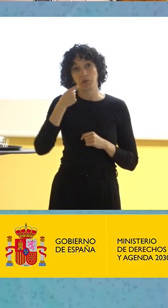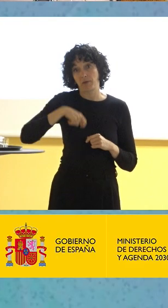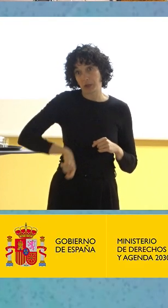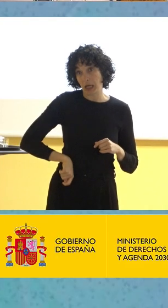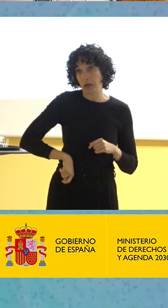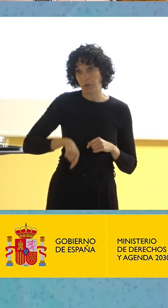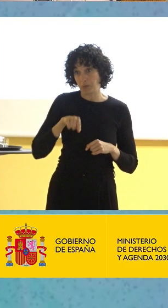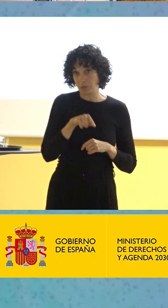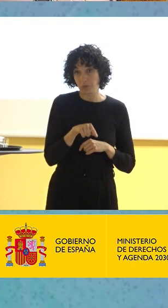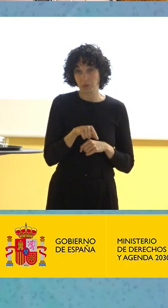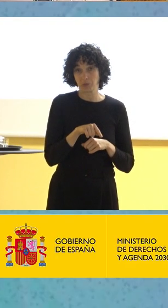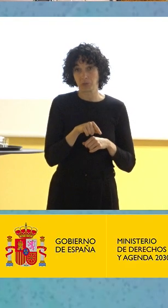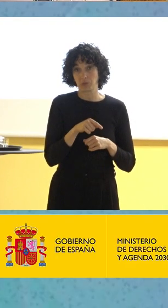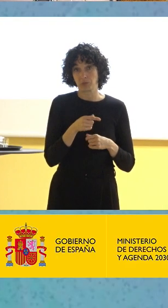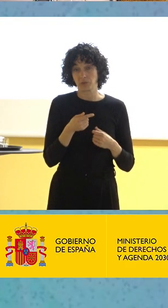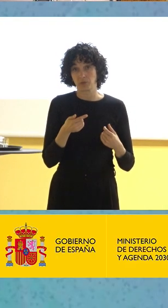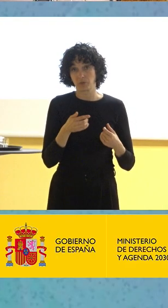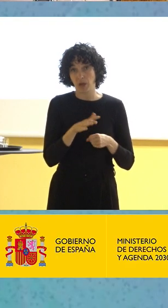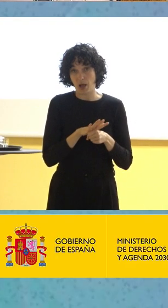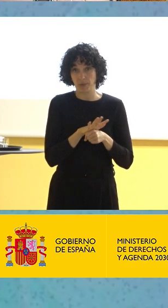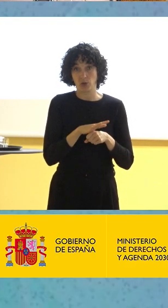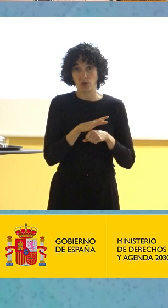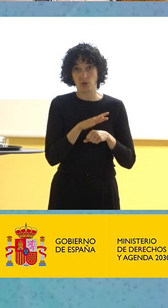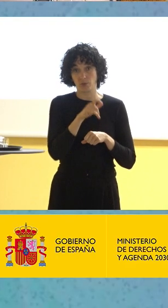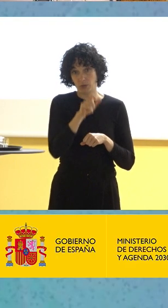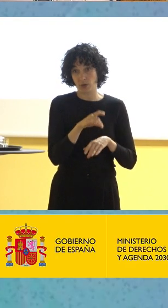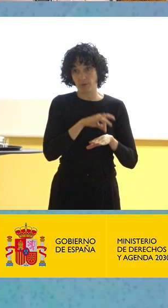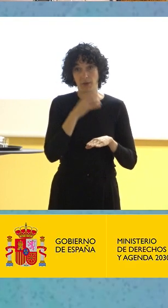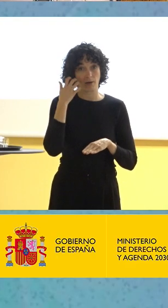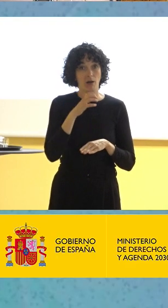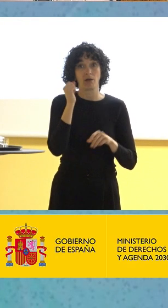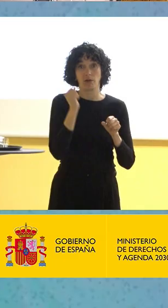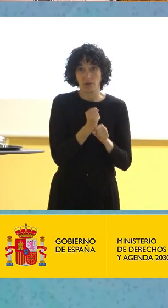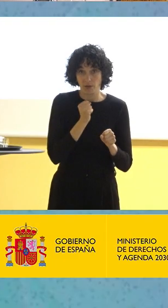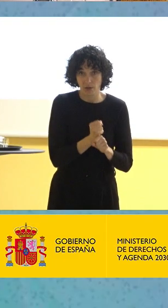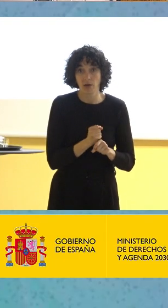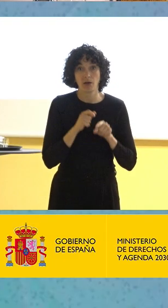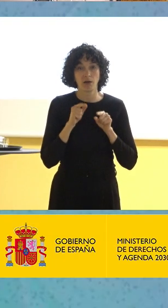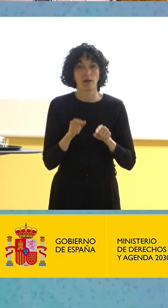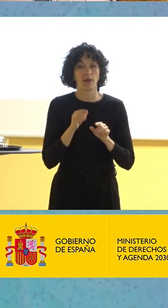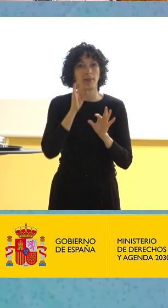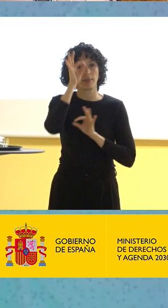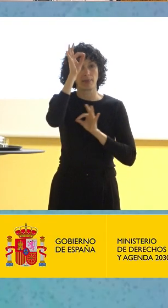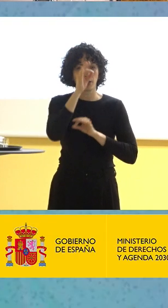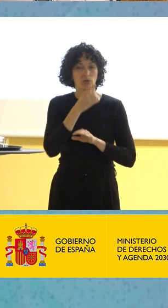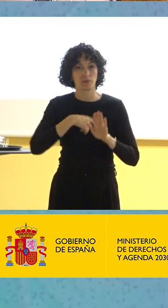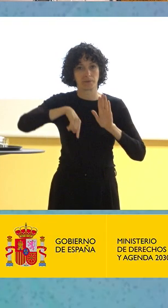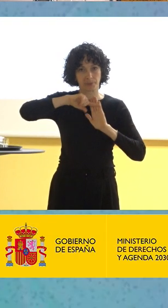profesional, ¿no?, que trabaja junto a esa persona, es la que incorpora los datos al